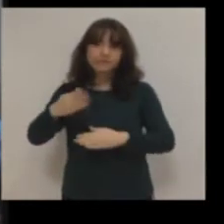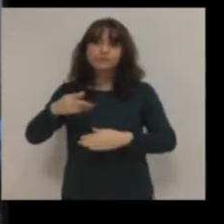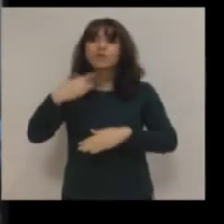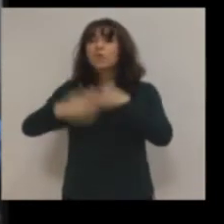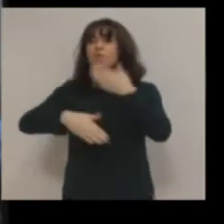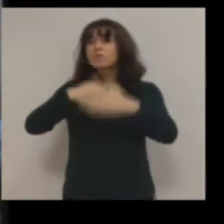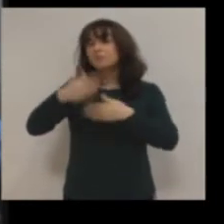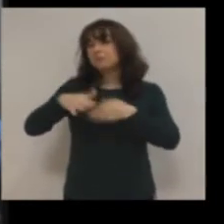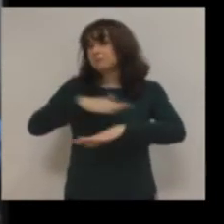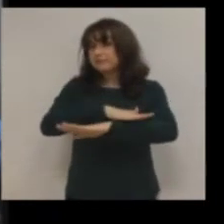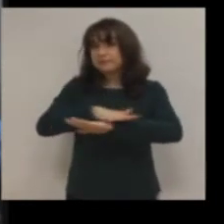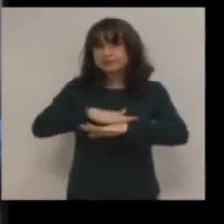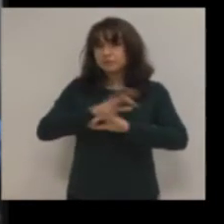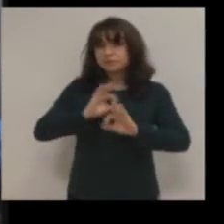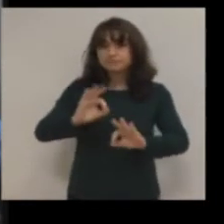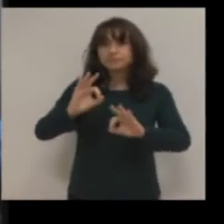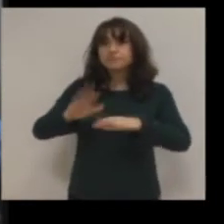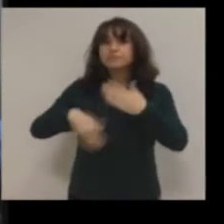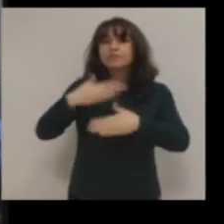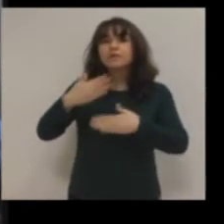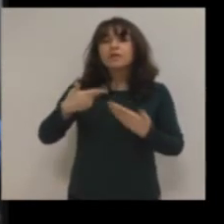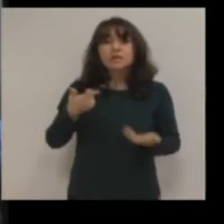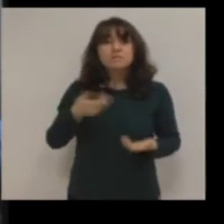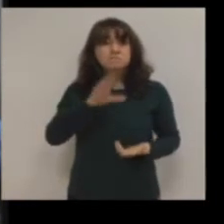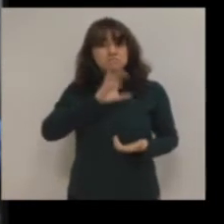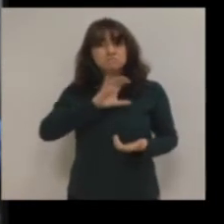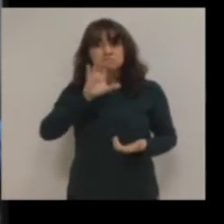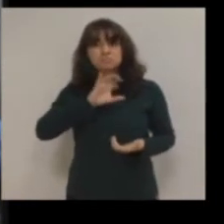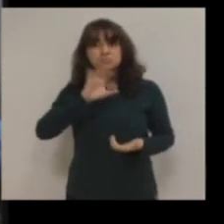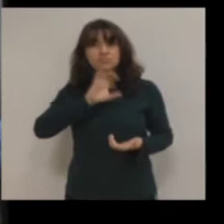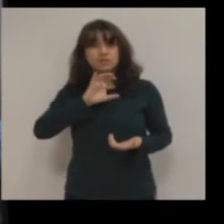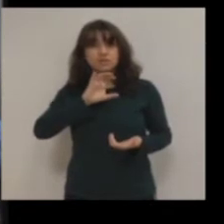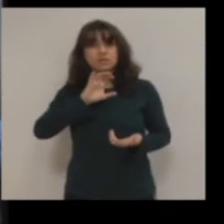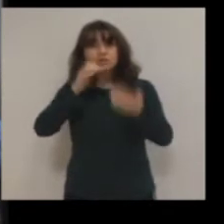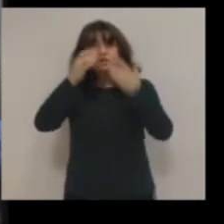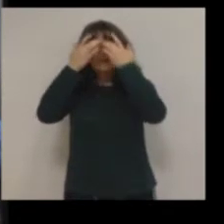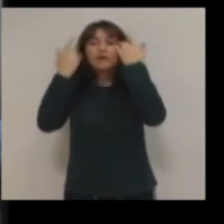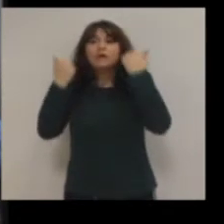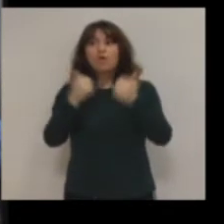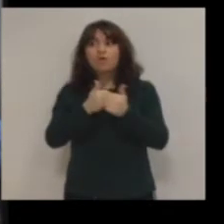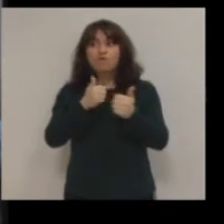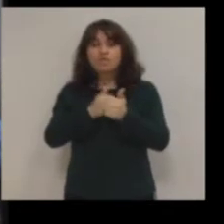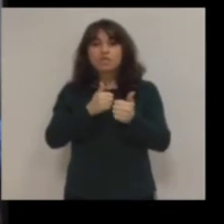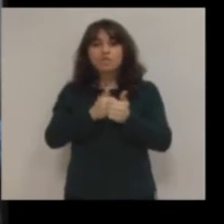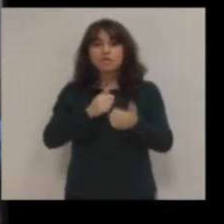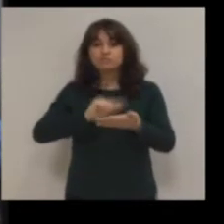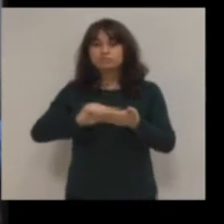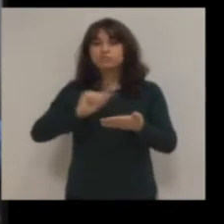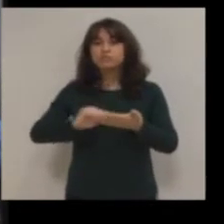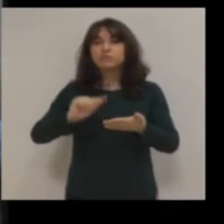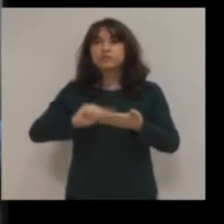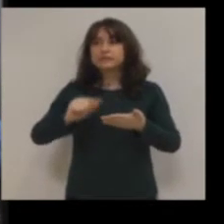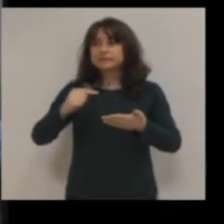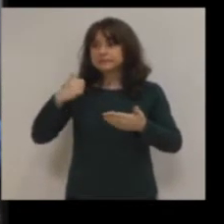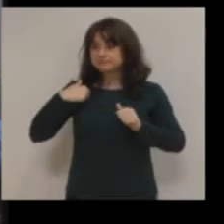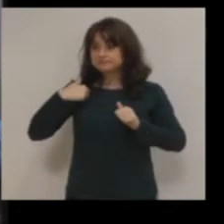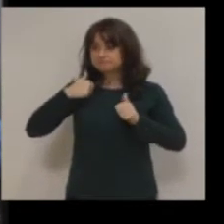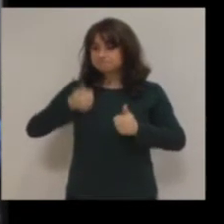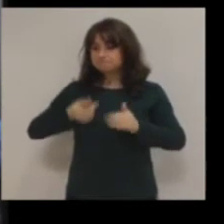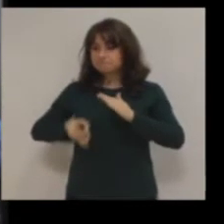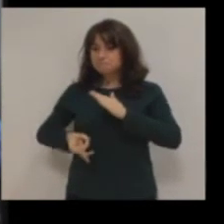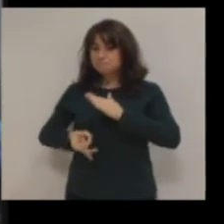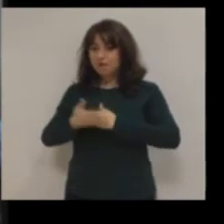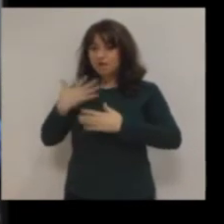procedimiento administrativo y, curiosamente, esta oficina, desde su creación,